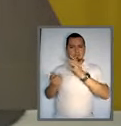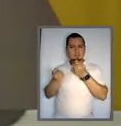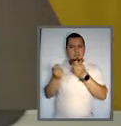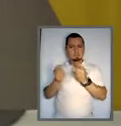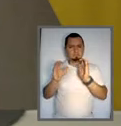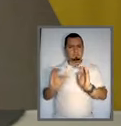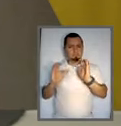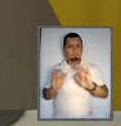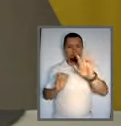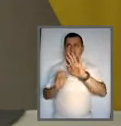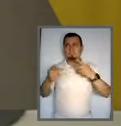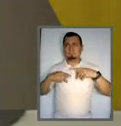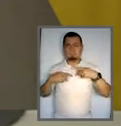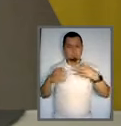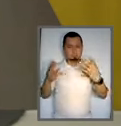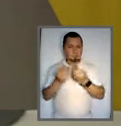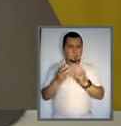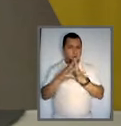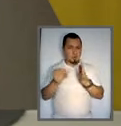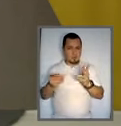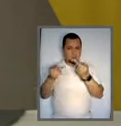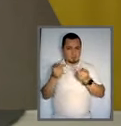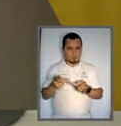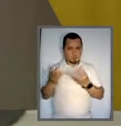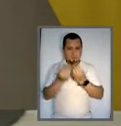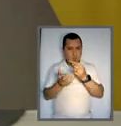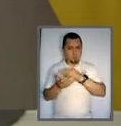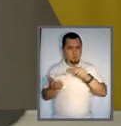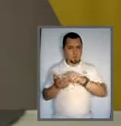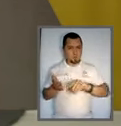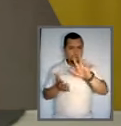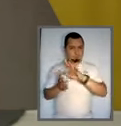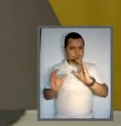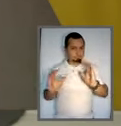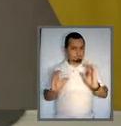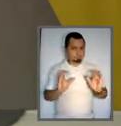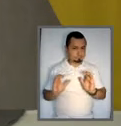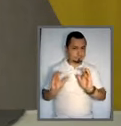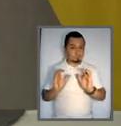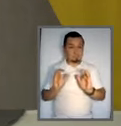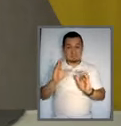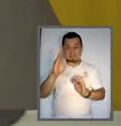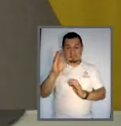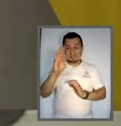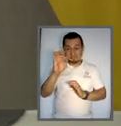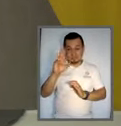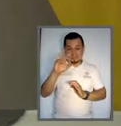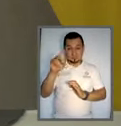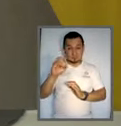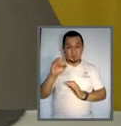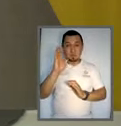va dando buenos resultados el modelo de monitoreo y de atención y aislamiento que hicimos en el preventivo. Del Ceferezo no tengo yo